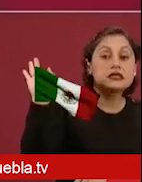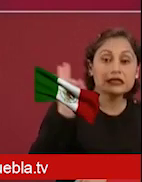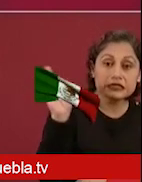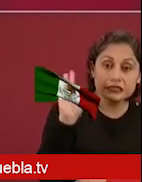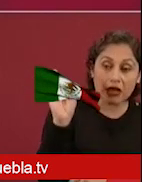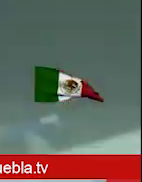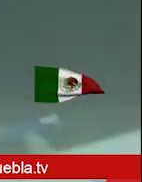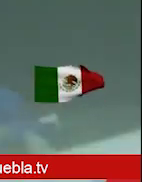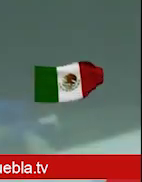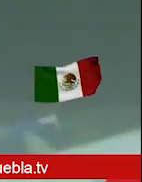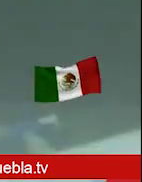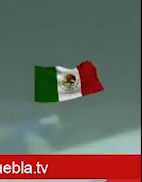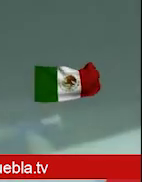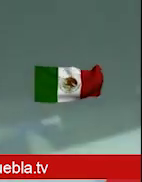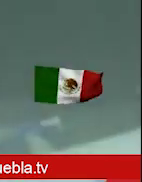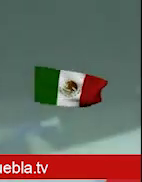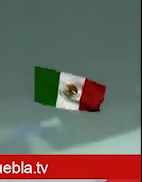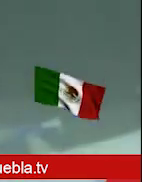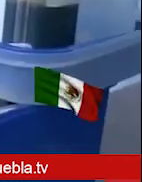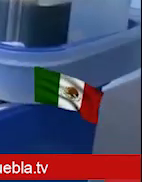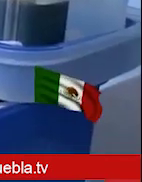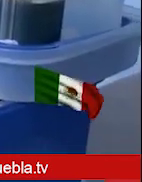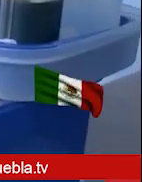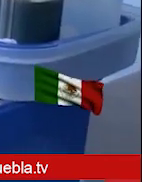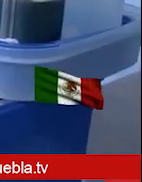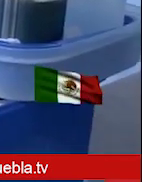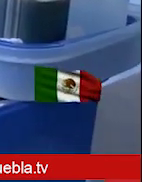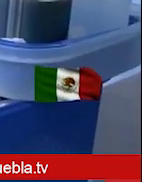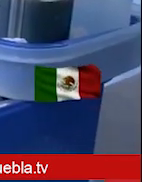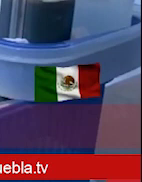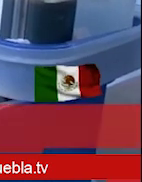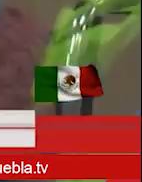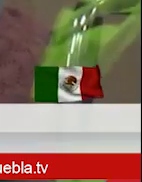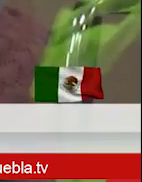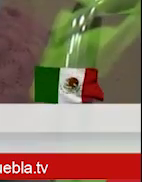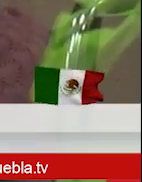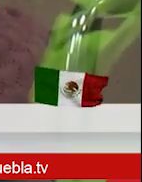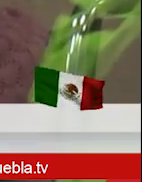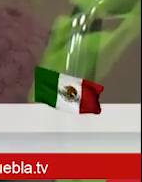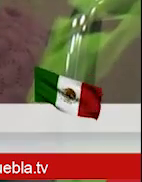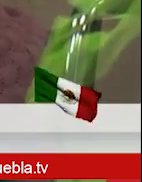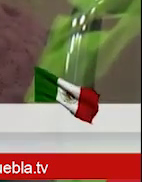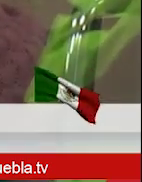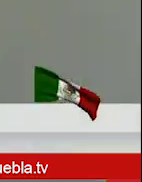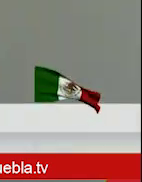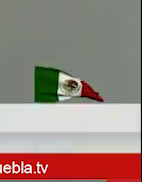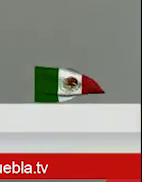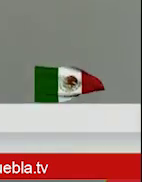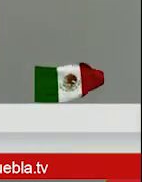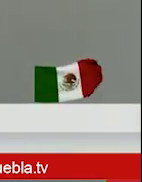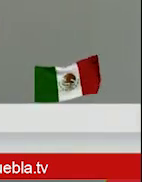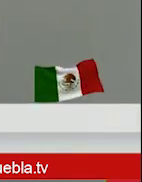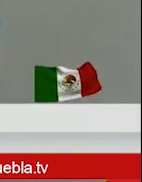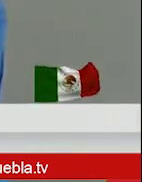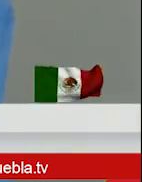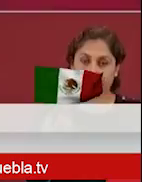el subsecretario de prevención y promoción de la salud hugo lópez gatell nuevamente reiteró a la población que la pandemia por kobe 19 continuará por más tiempo dijo